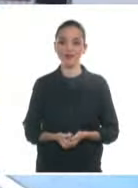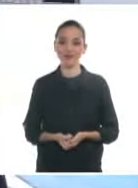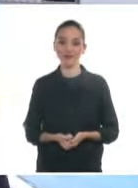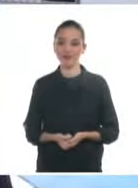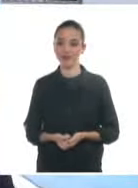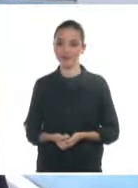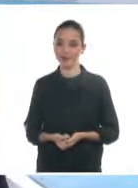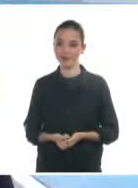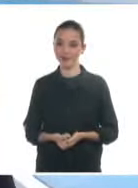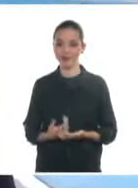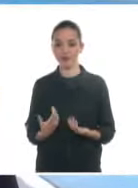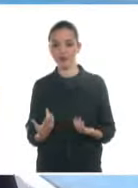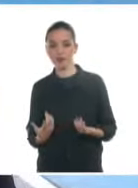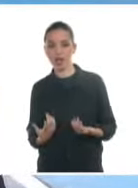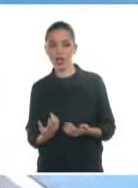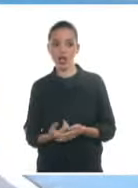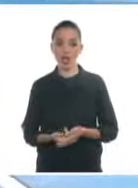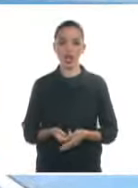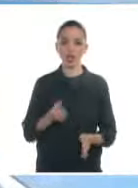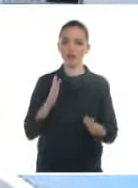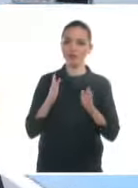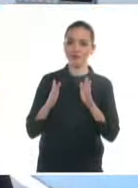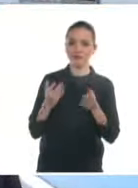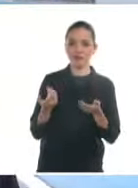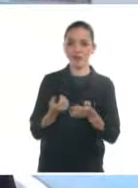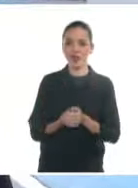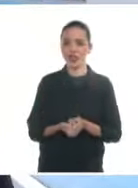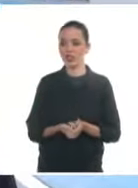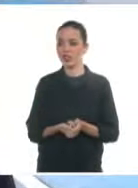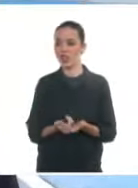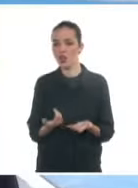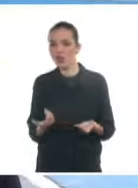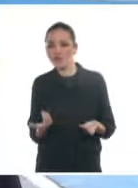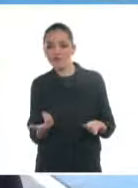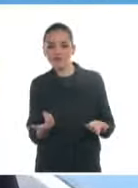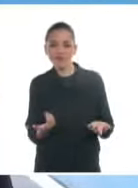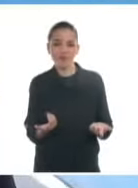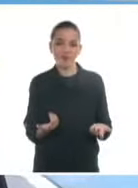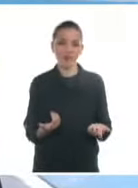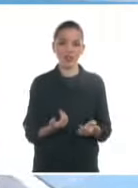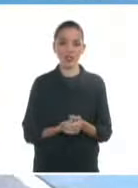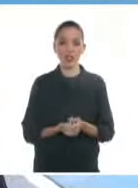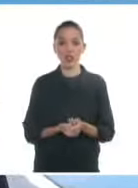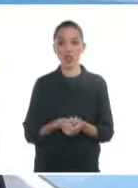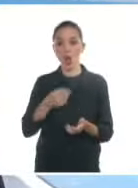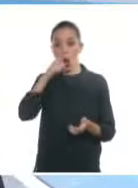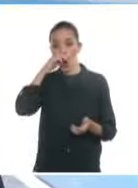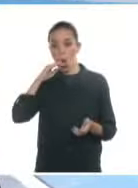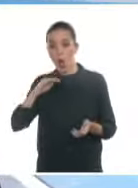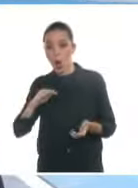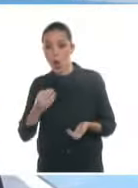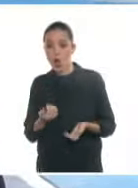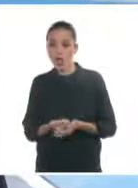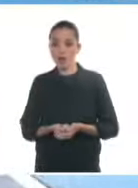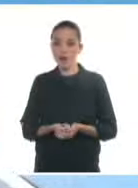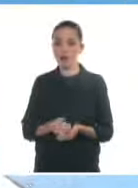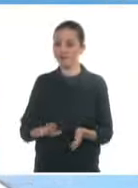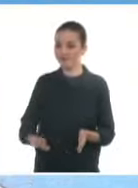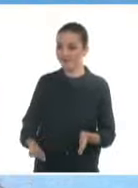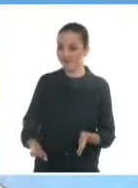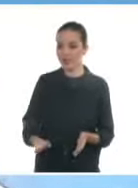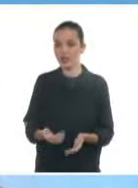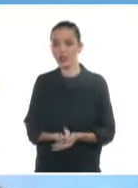tuyo es un estilo peleando de afuera por la distancia, aprovechándolo. Casi siempre veo jugadores más pequeños, con más peso. ¿Esto te afecta? ¿Cómo te preparas para